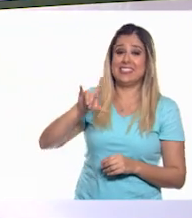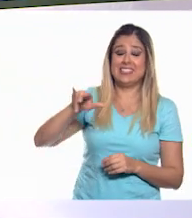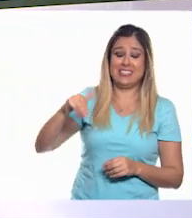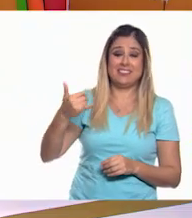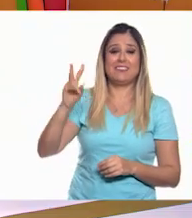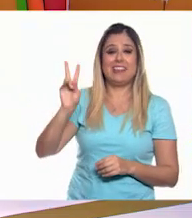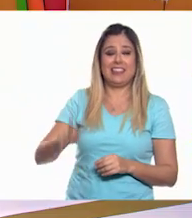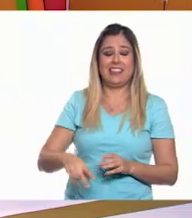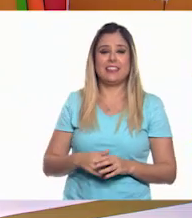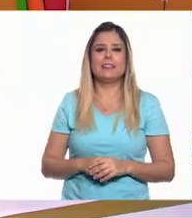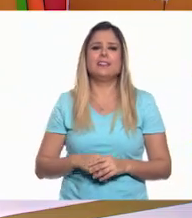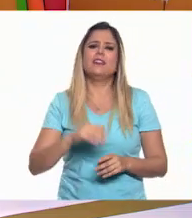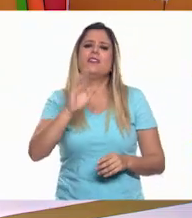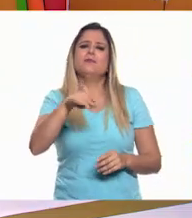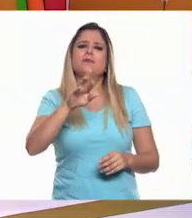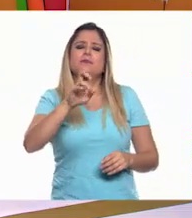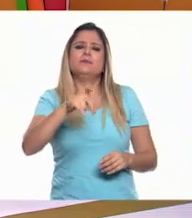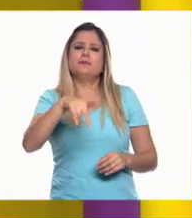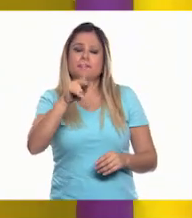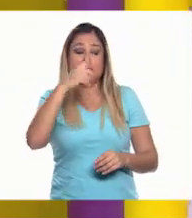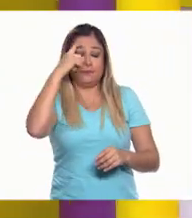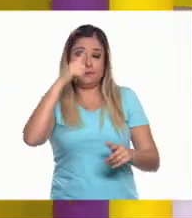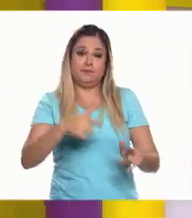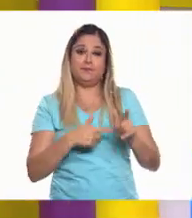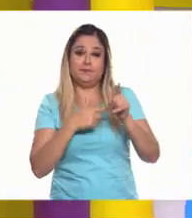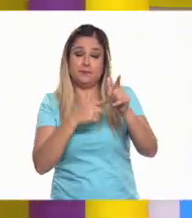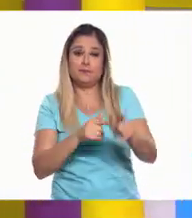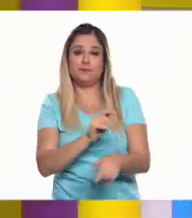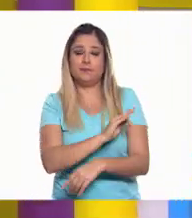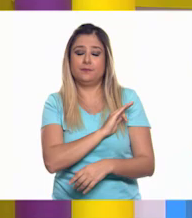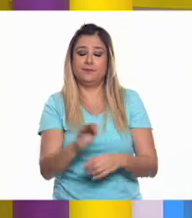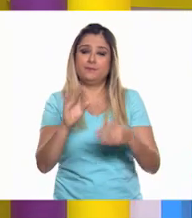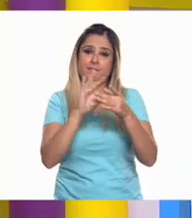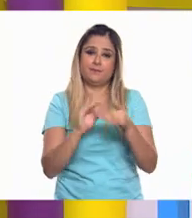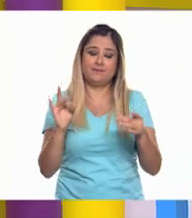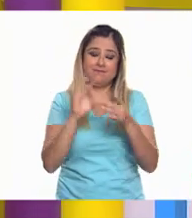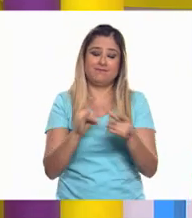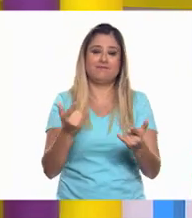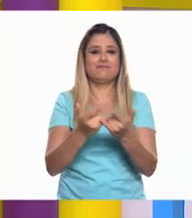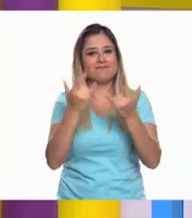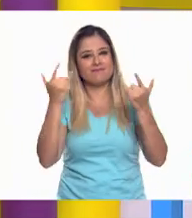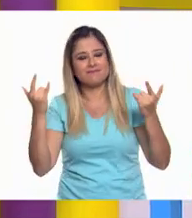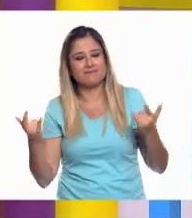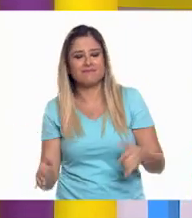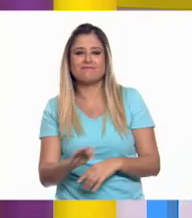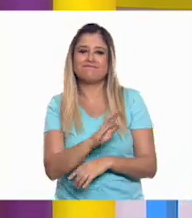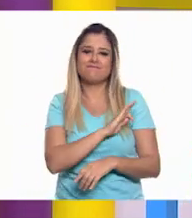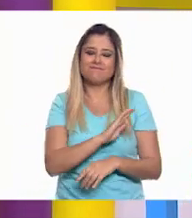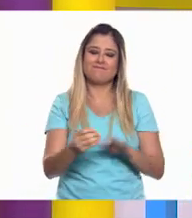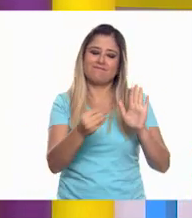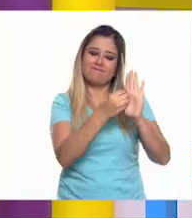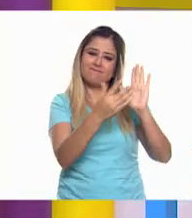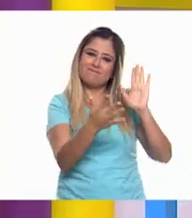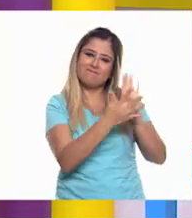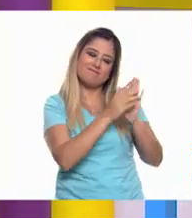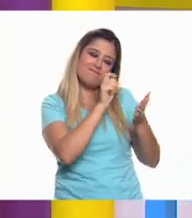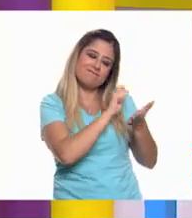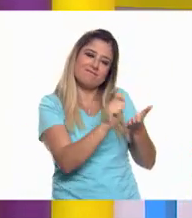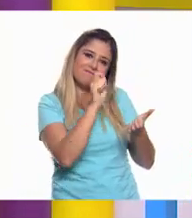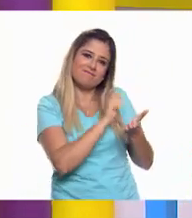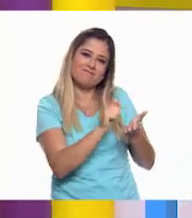cierto. Oye, Eric, pero para continuar y poder contar nuestra historia y poder plasmarla y tal